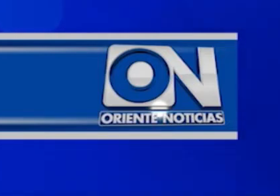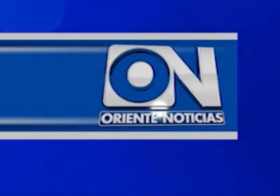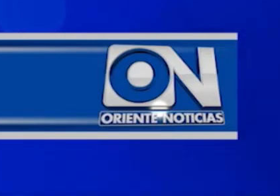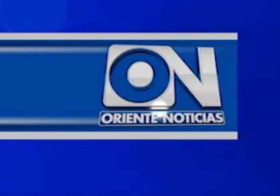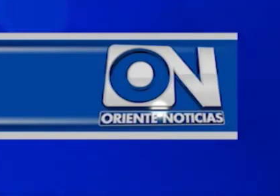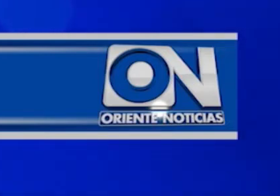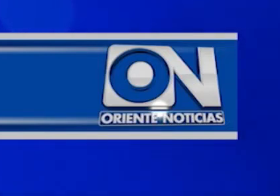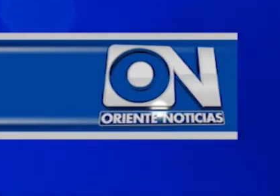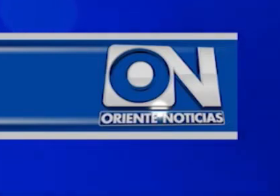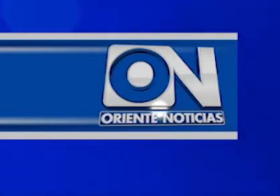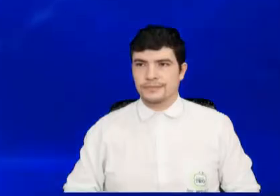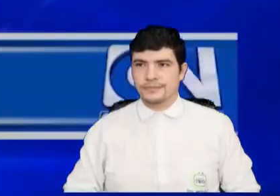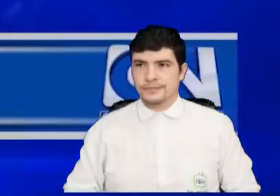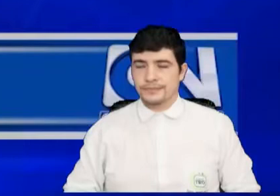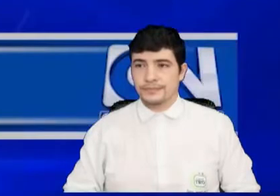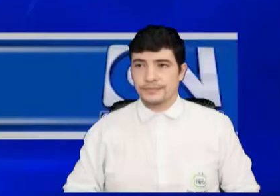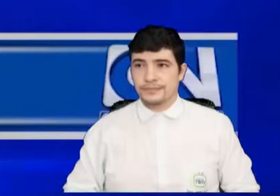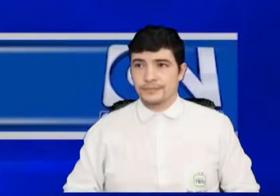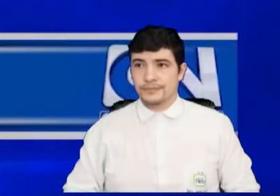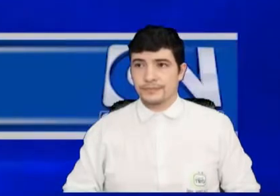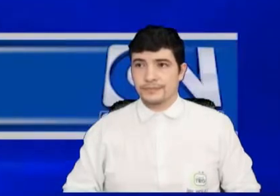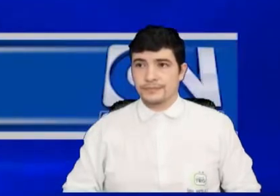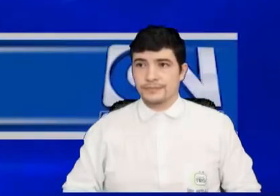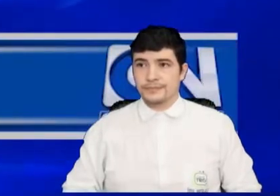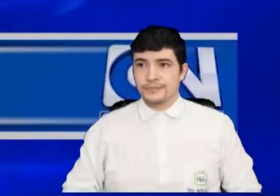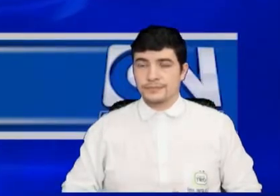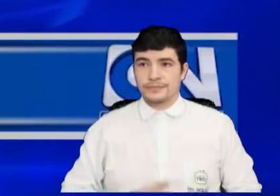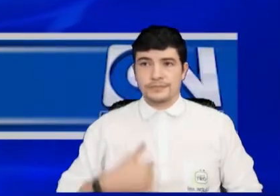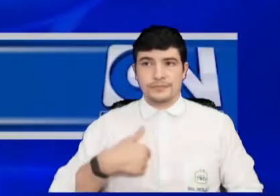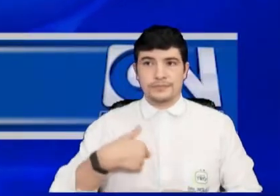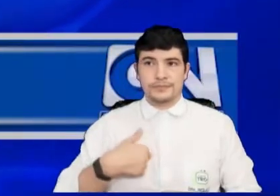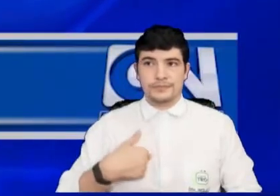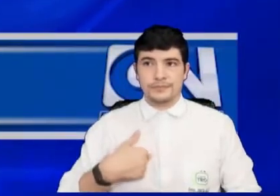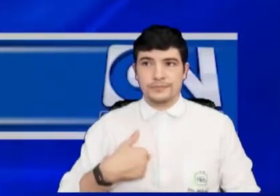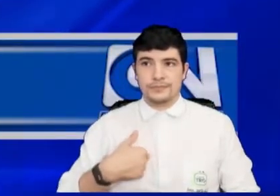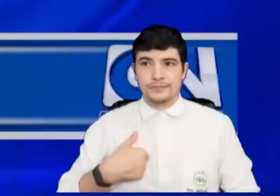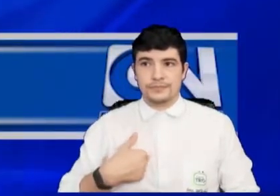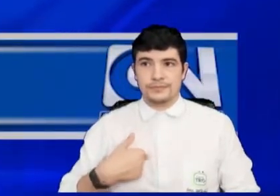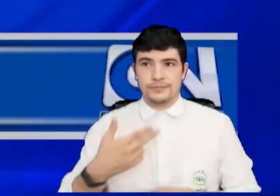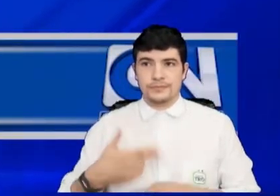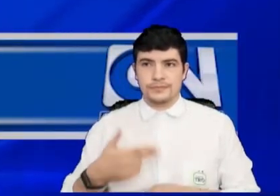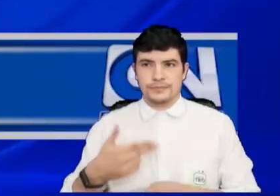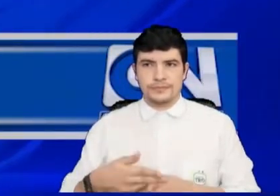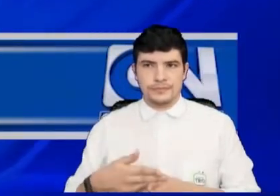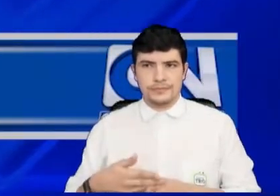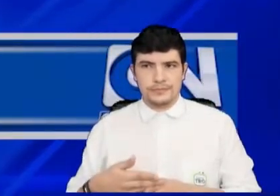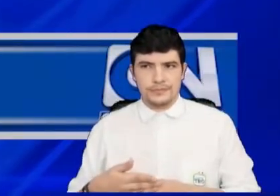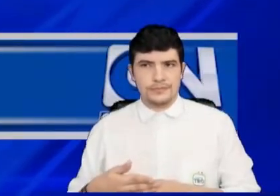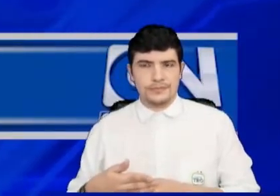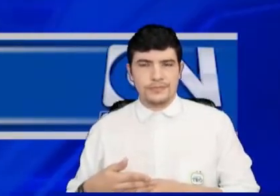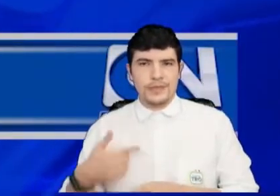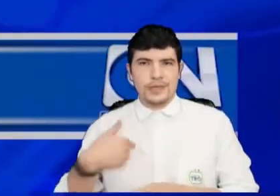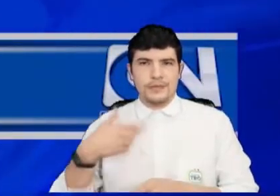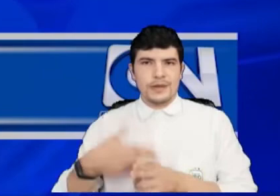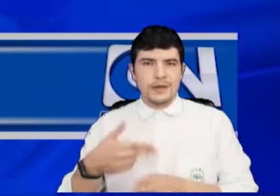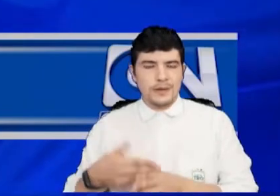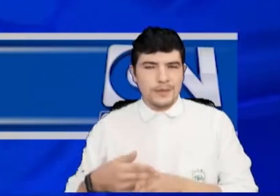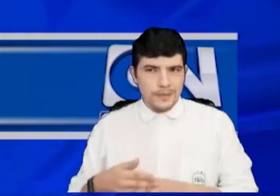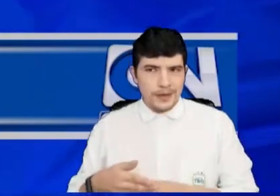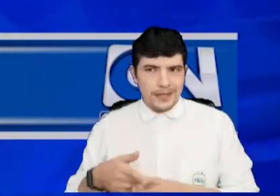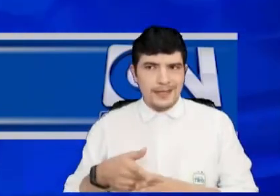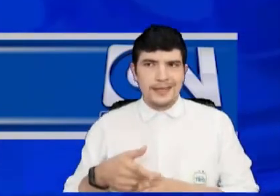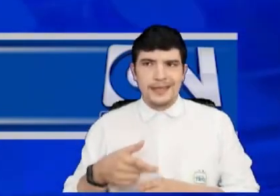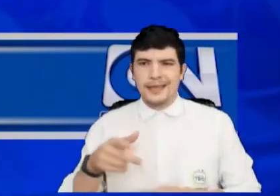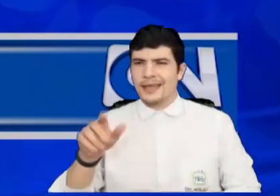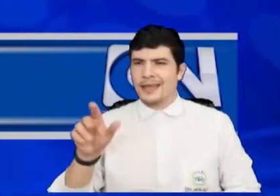enfermería IPS La Bateca. Mi nombre es Nisley de Espejo, circulante en salas de cirugía. Quédate en casa,